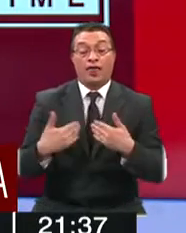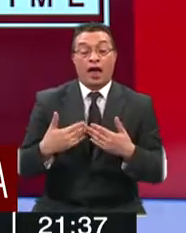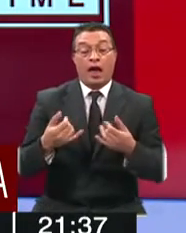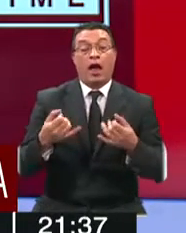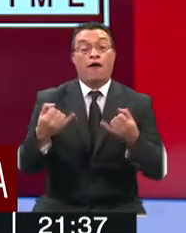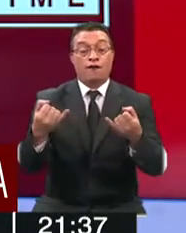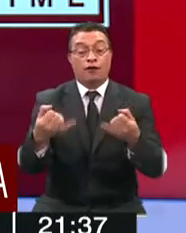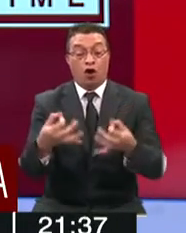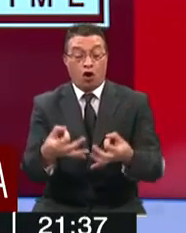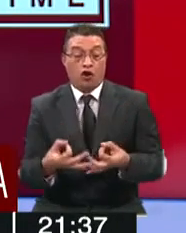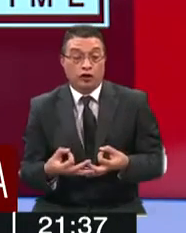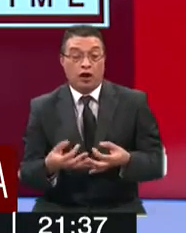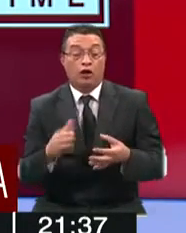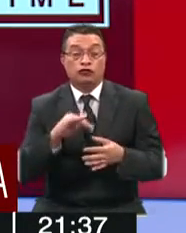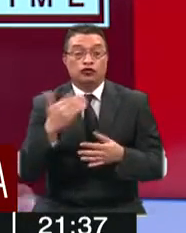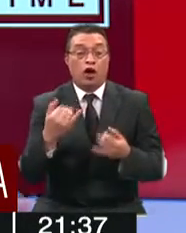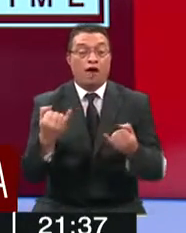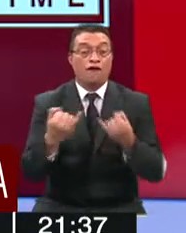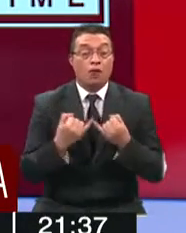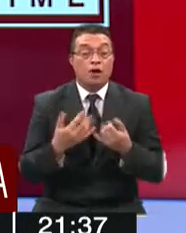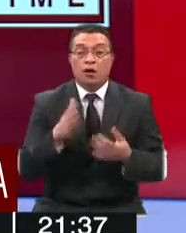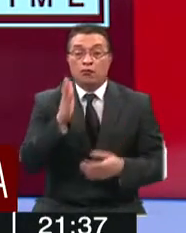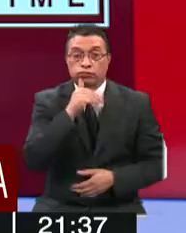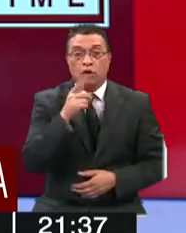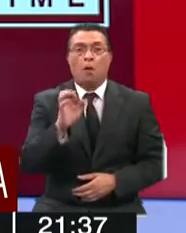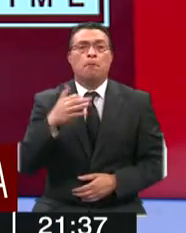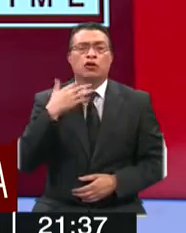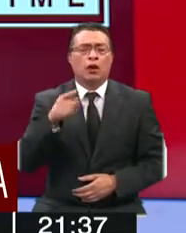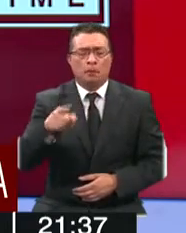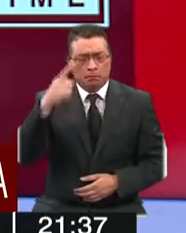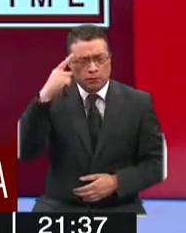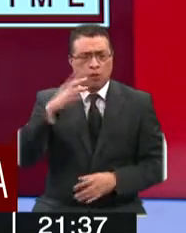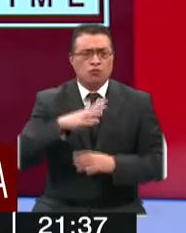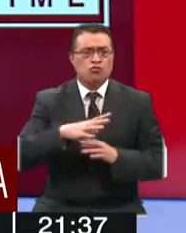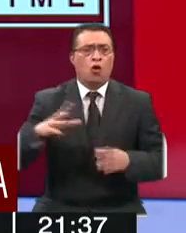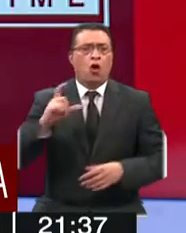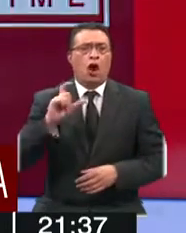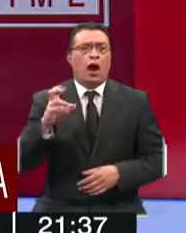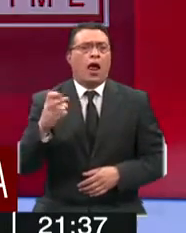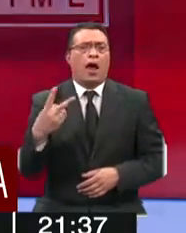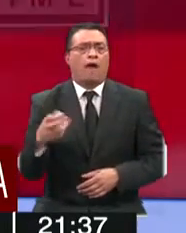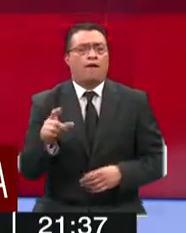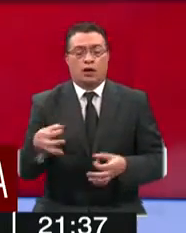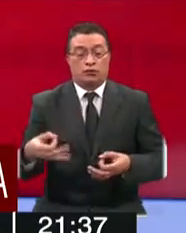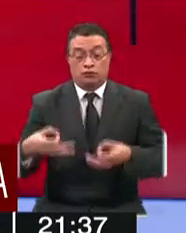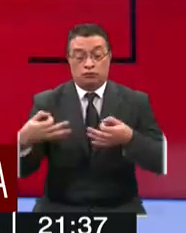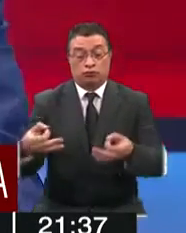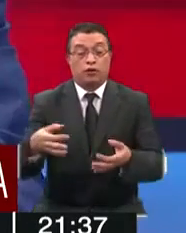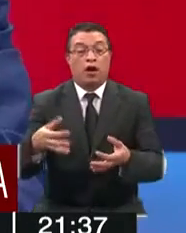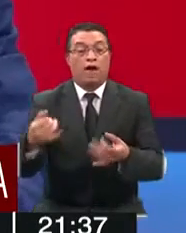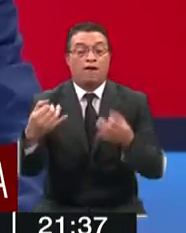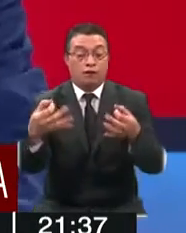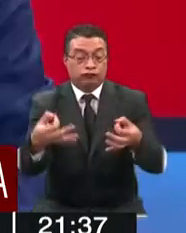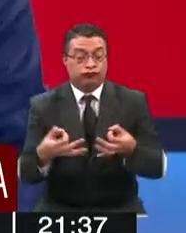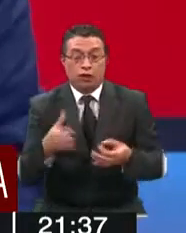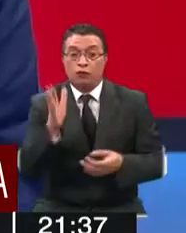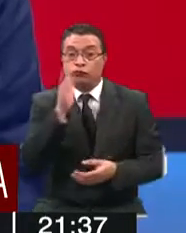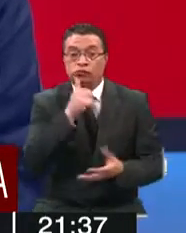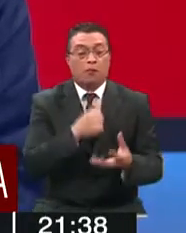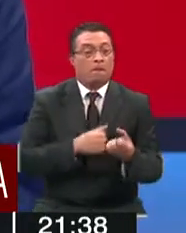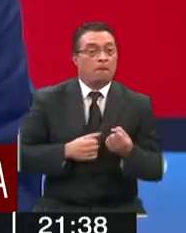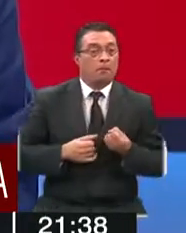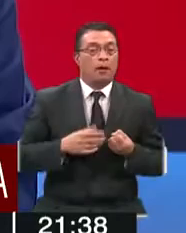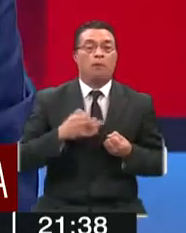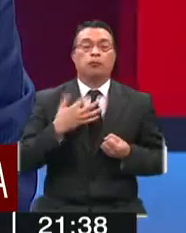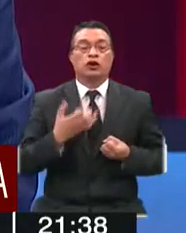financieros de la empresa en el plazo estipulado. ¿Por qué ustedes consideran que es tan grave el hecho de que no se hayan entregado estados financieros? ¿Qué hay detrás de ello? Básicamente